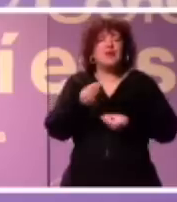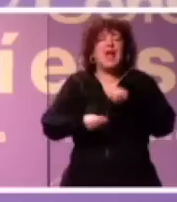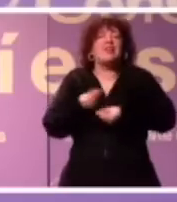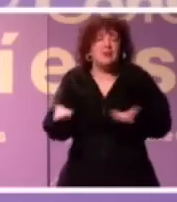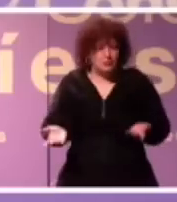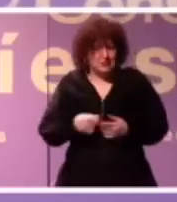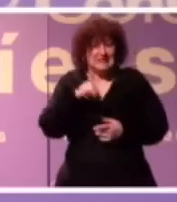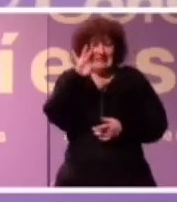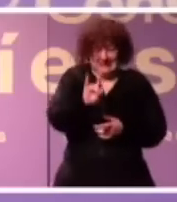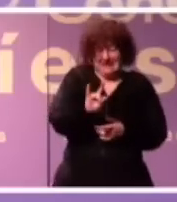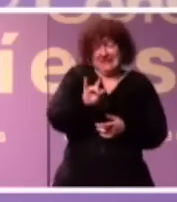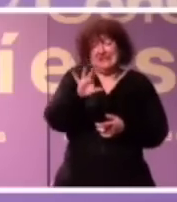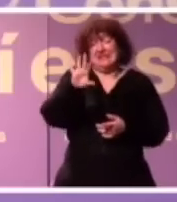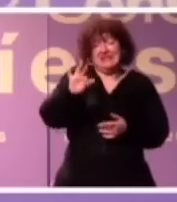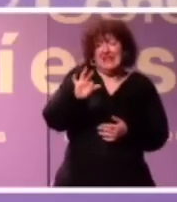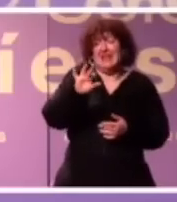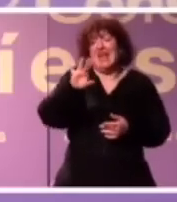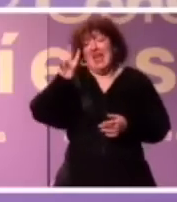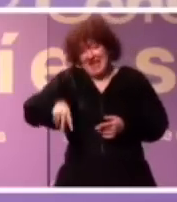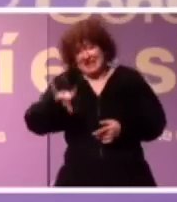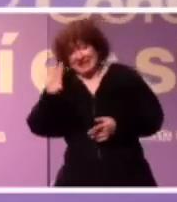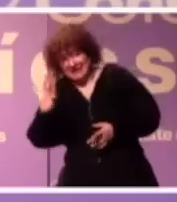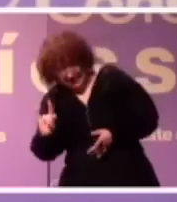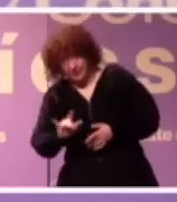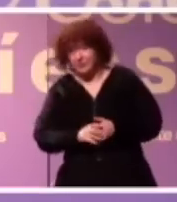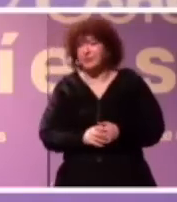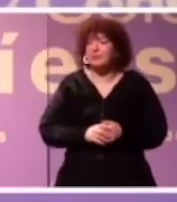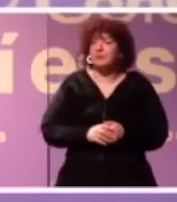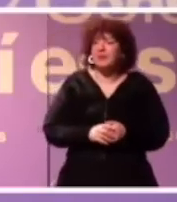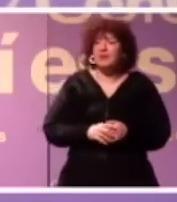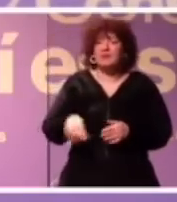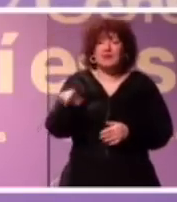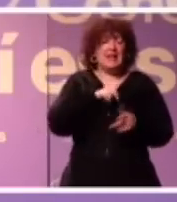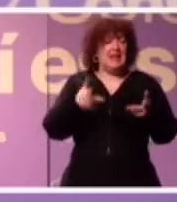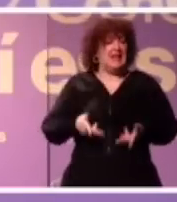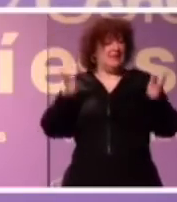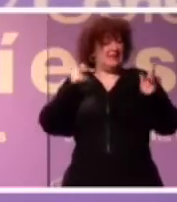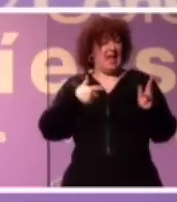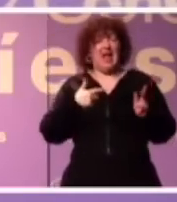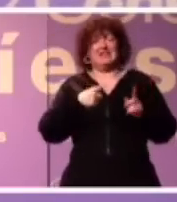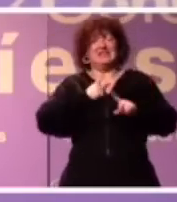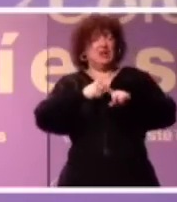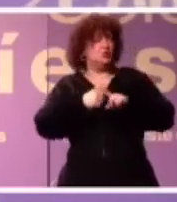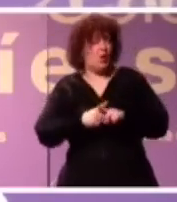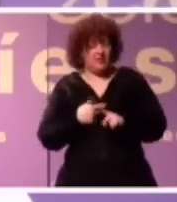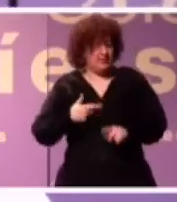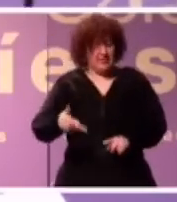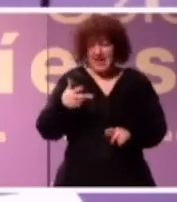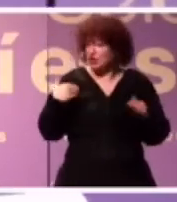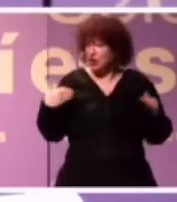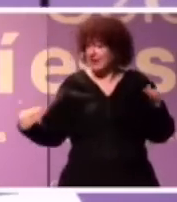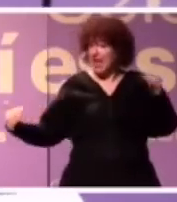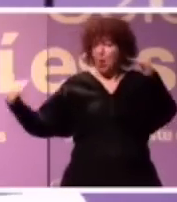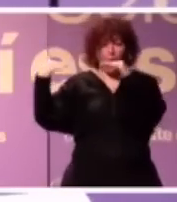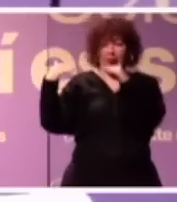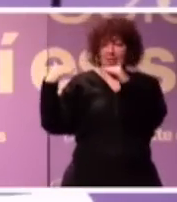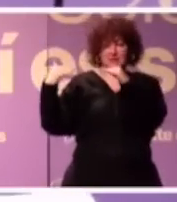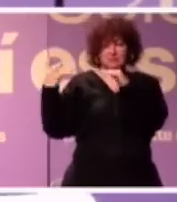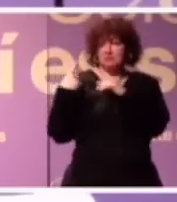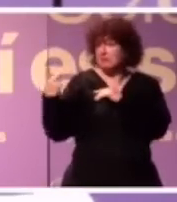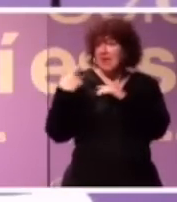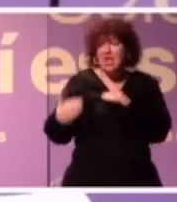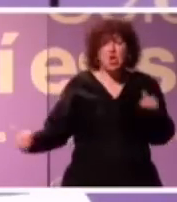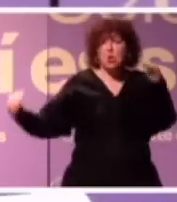el derecho a la libertad sexual entre iguales entre iguales